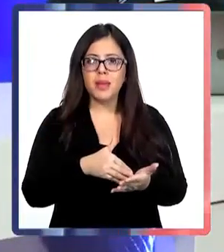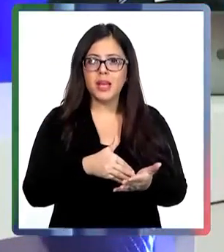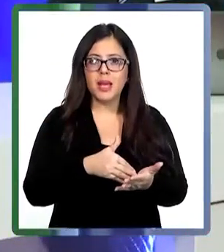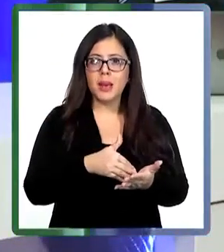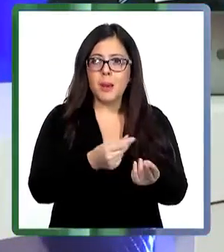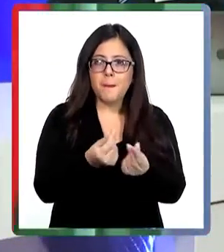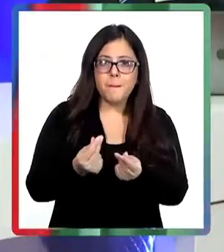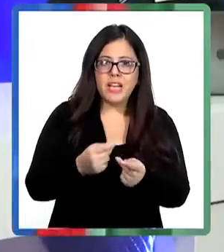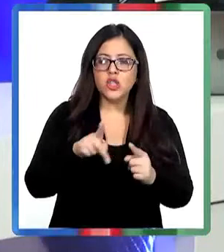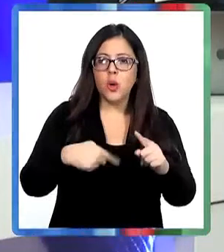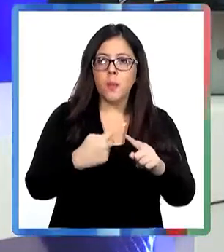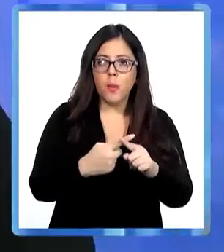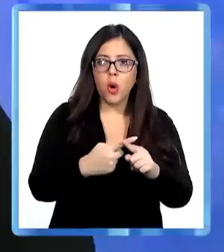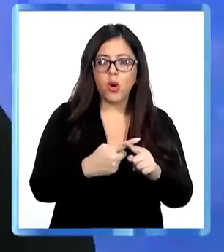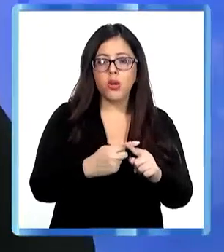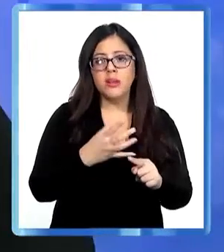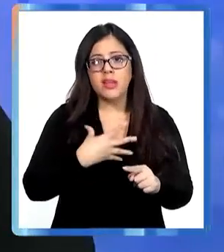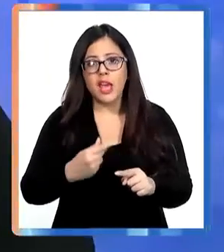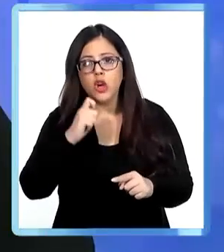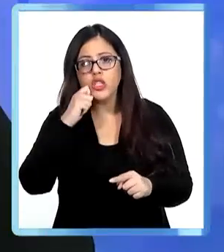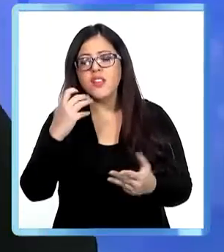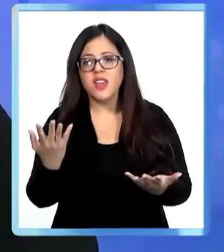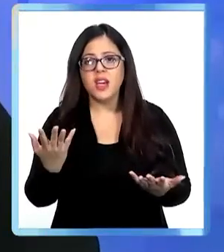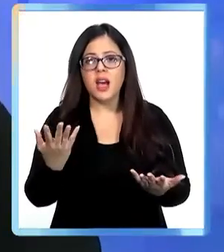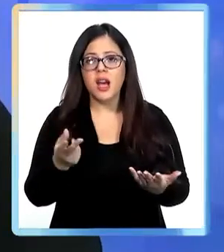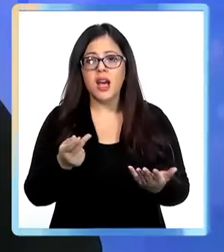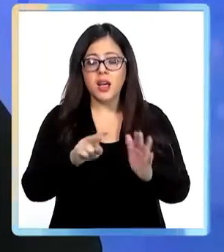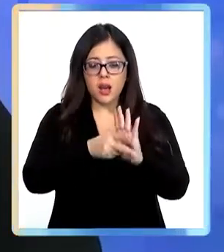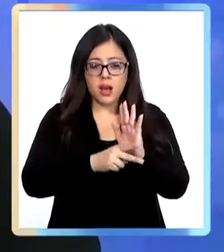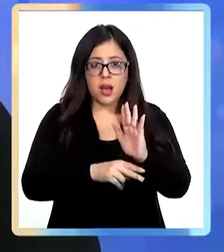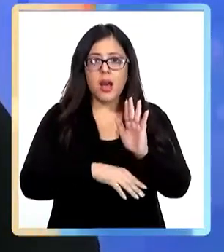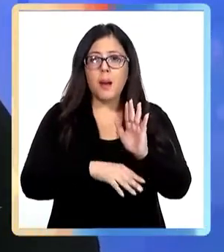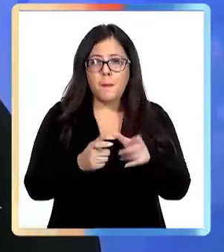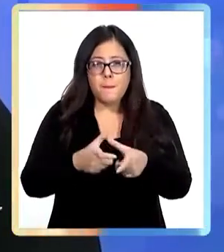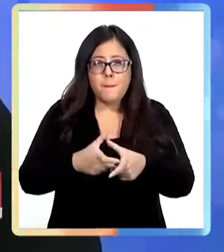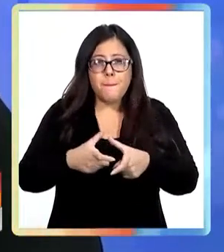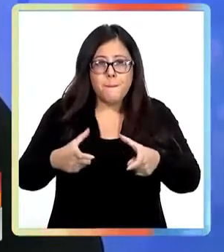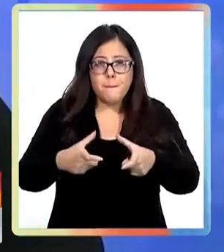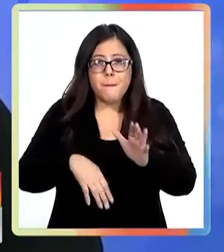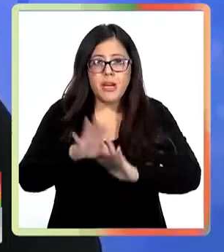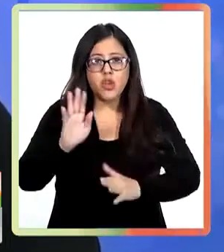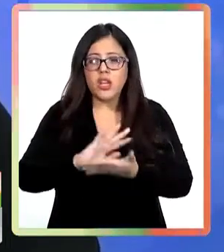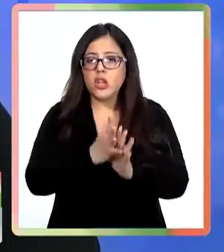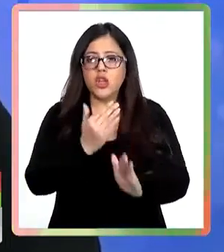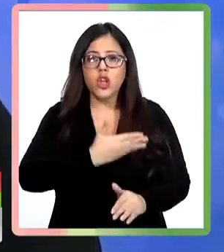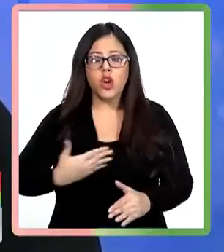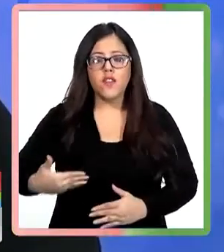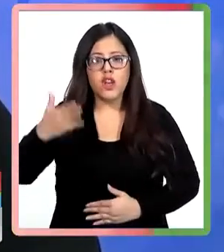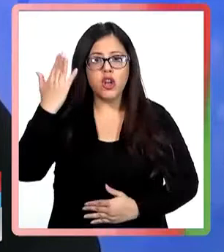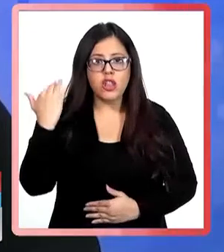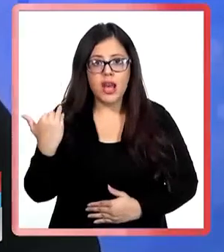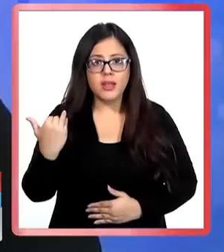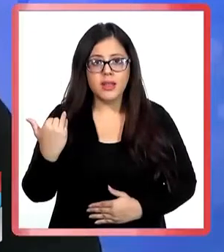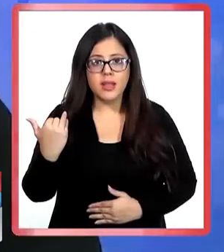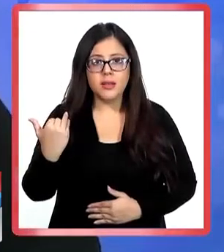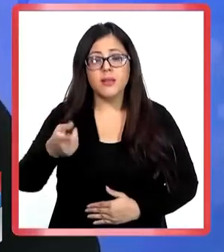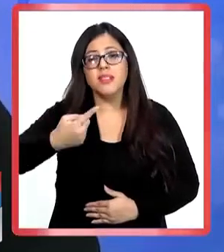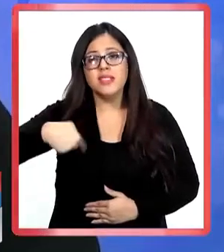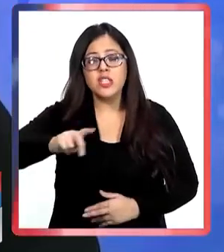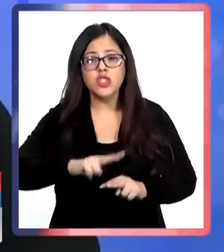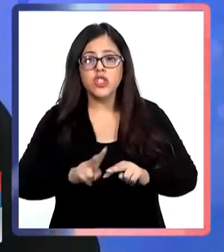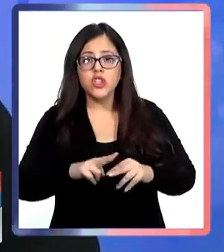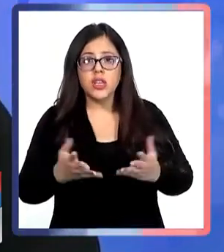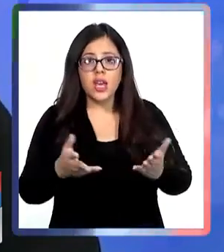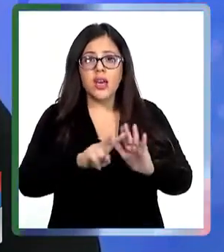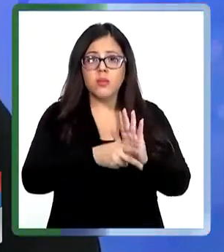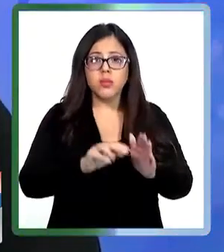carga familiar, lo que significa el reajuste más grande que en todo el gobierno anterior. El gobierno anterior lo que se hizo